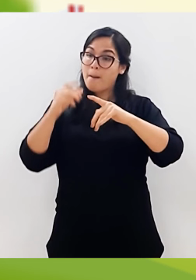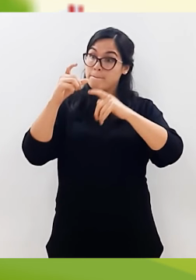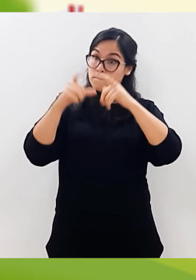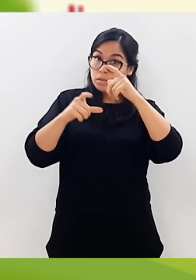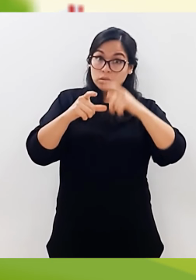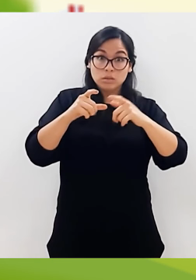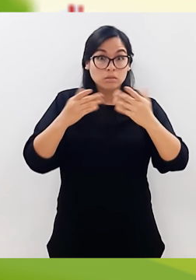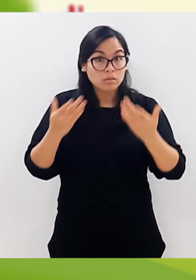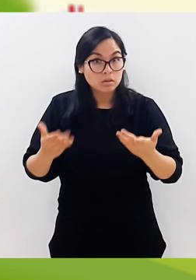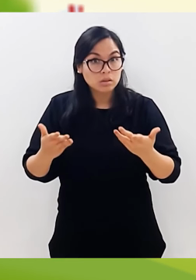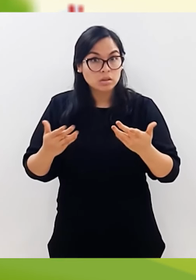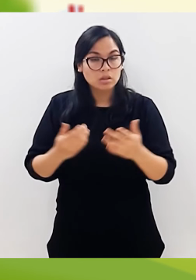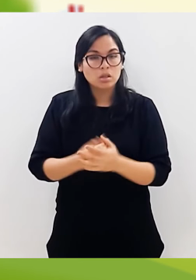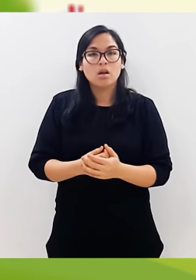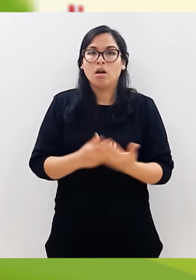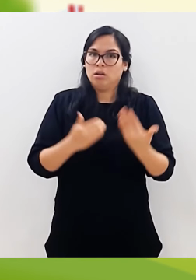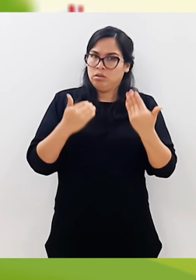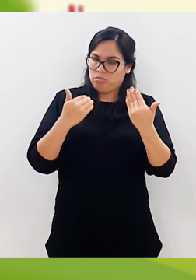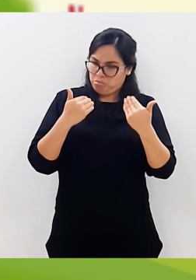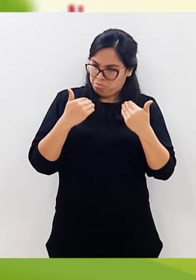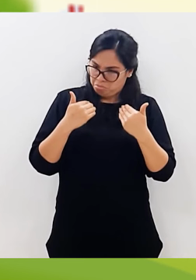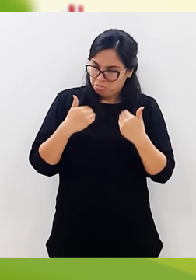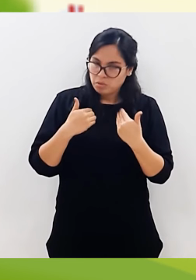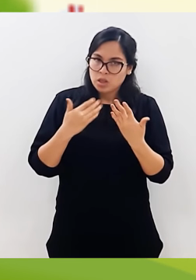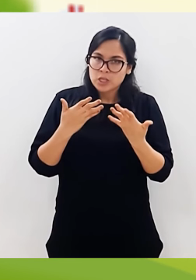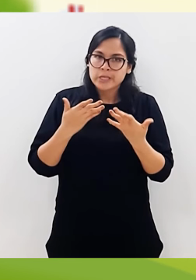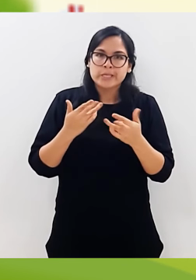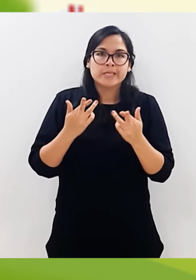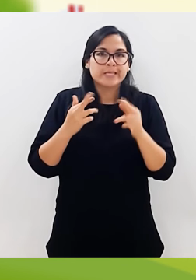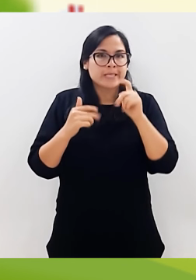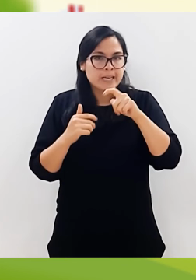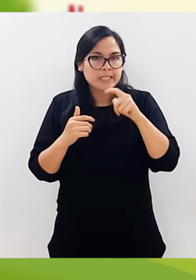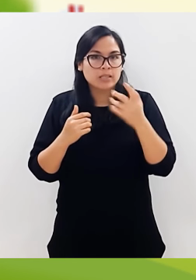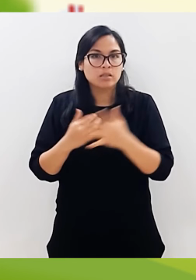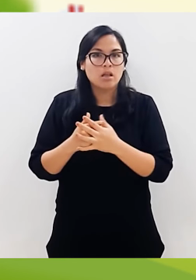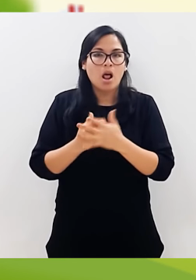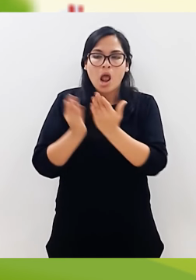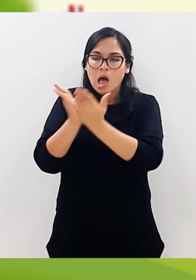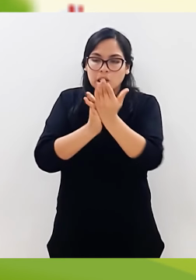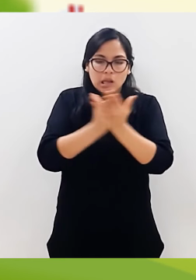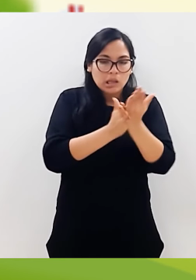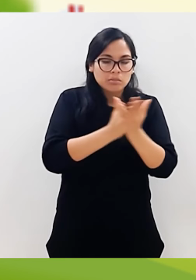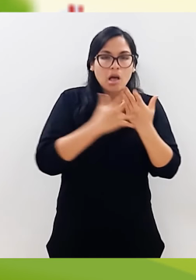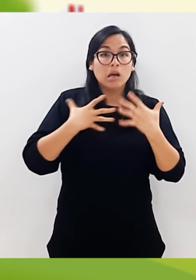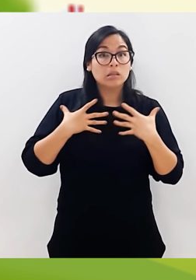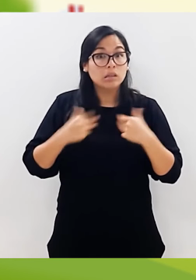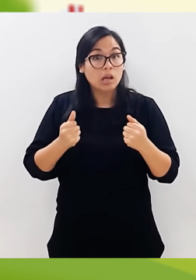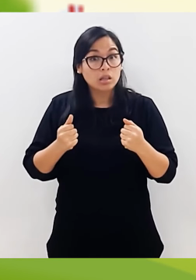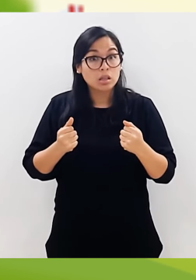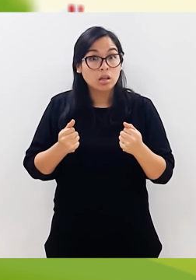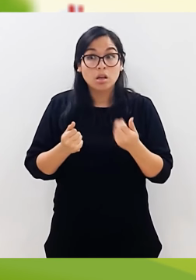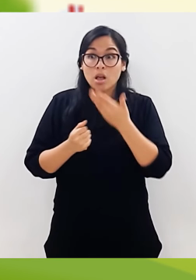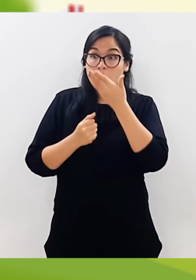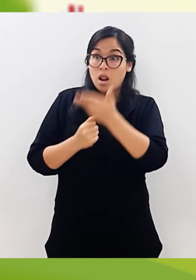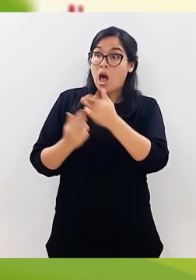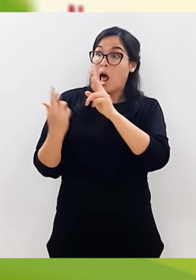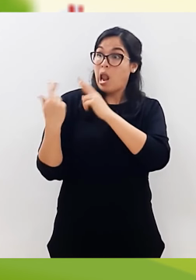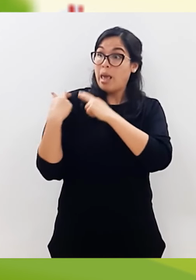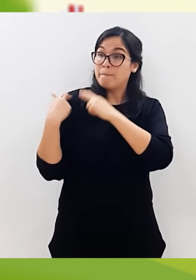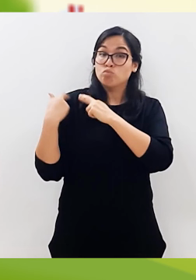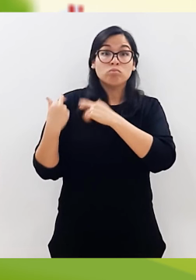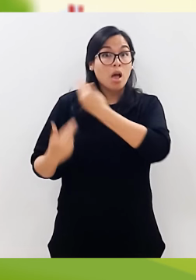Que todas las personas deben acceder a la atención sanitaria.